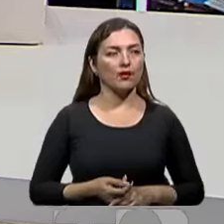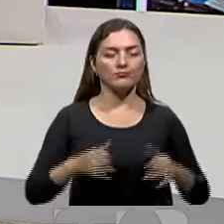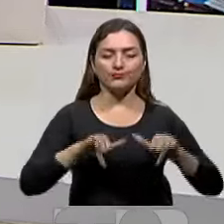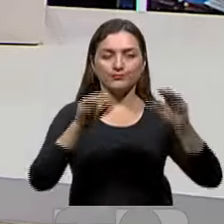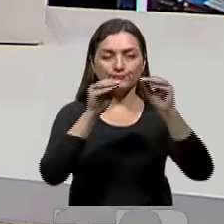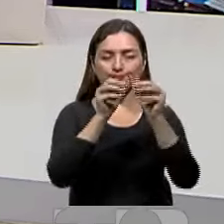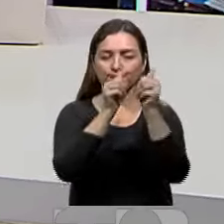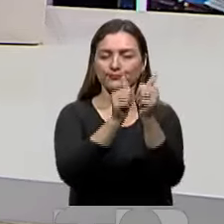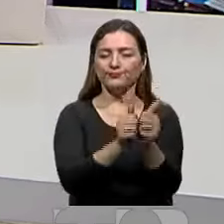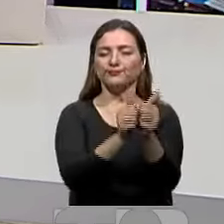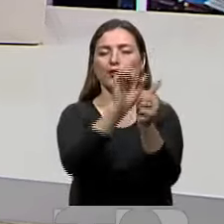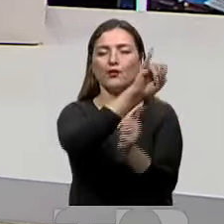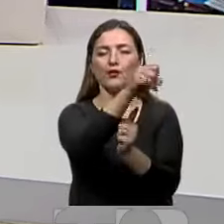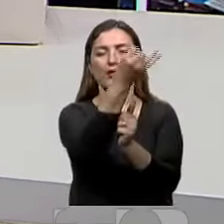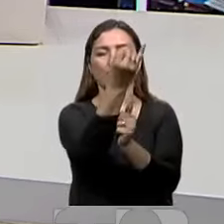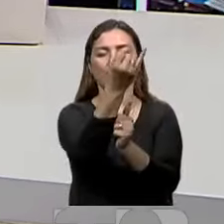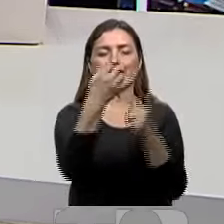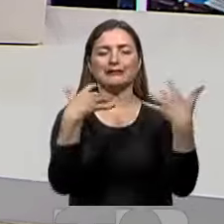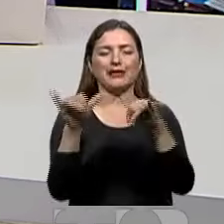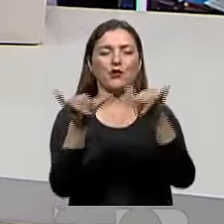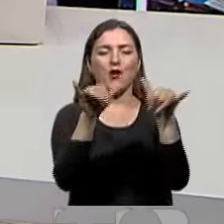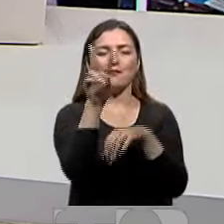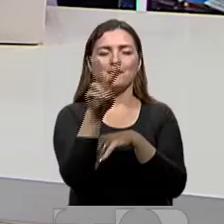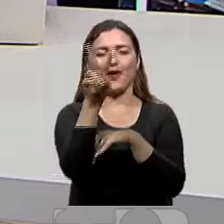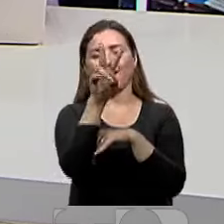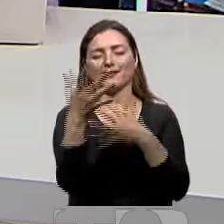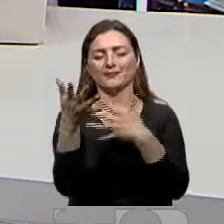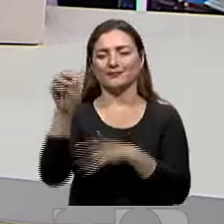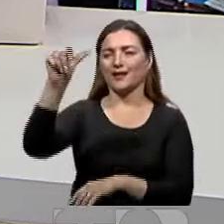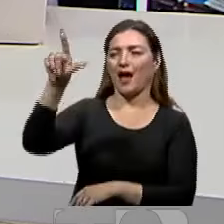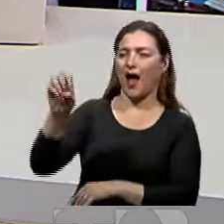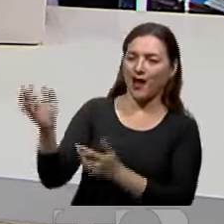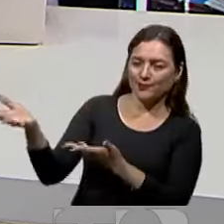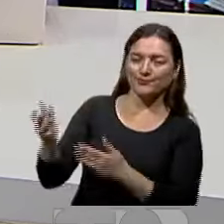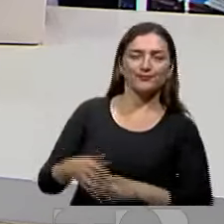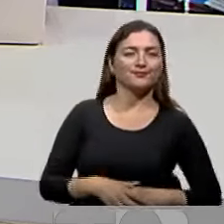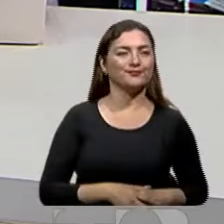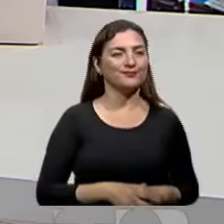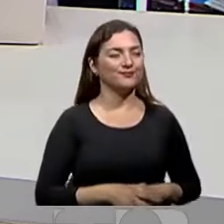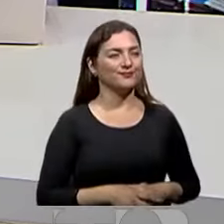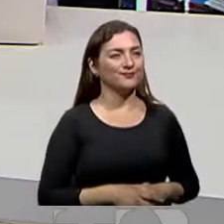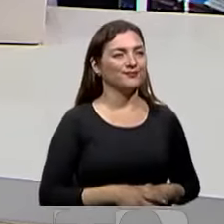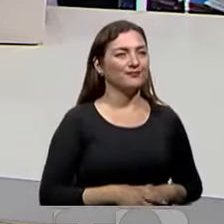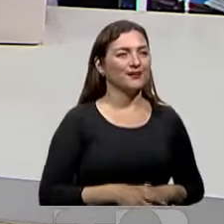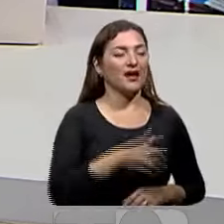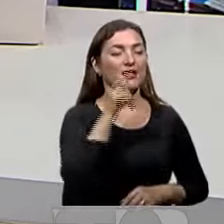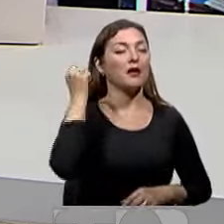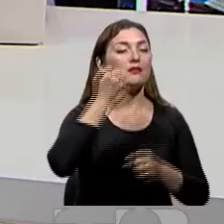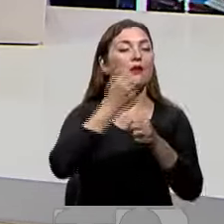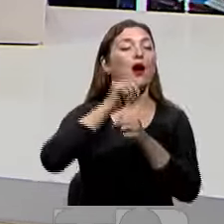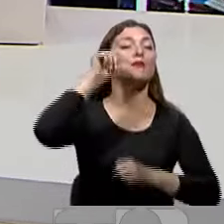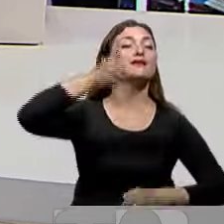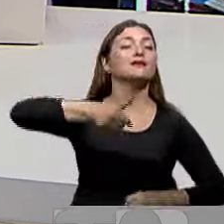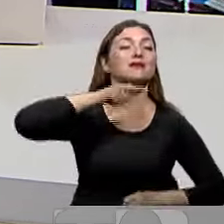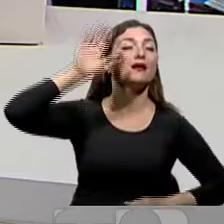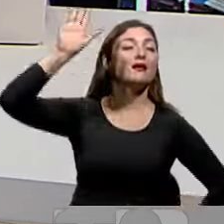Seguimos juntos en este jueves con sabor a viernes y está Ale Boada con nosotros. Pero ande la mano, ¿quién va a trabajar mañana? Nos toca, así